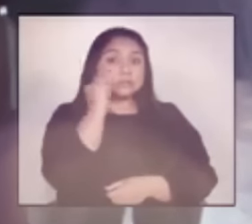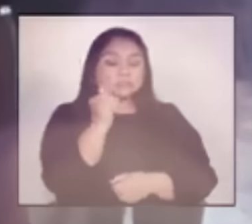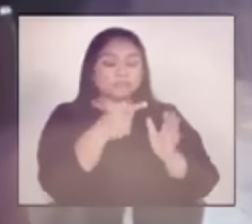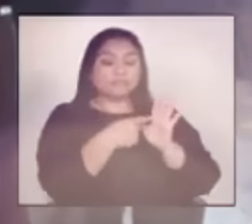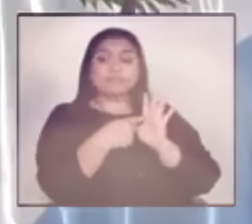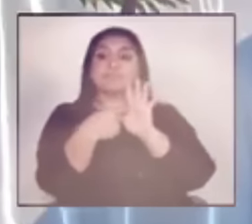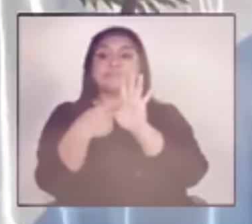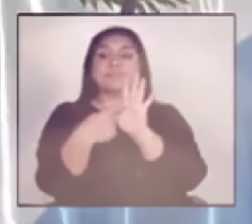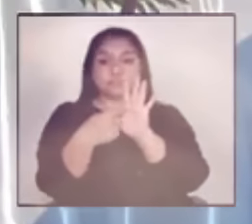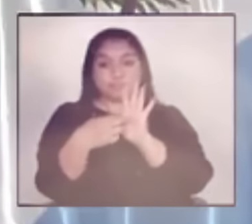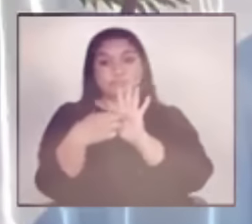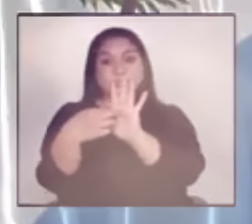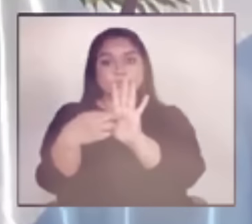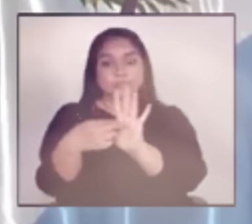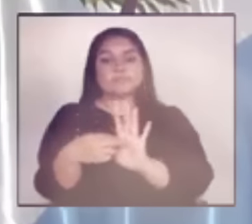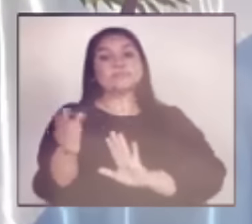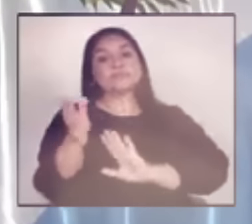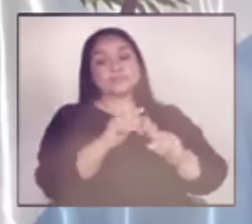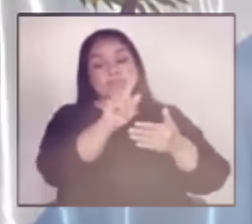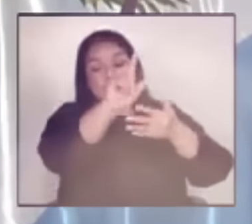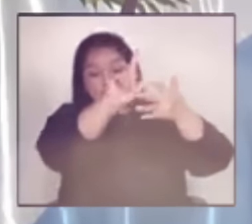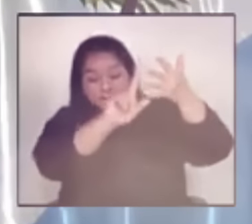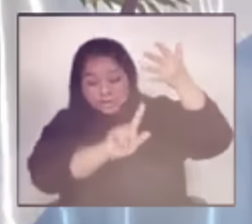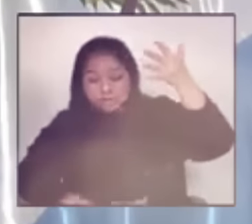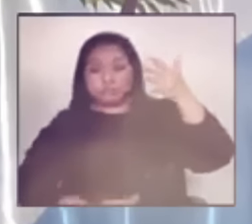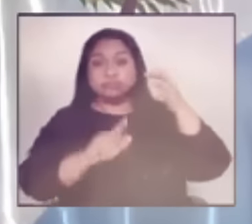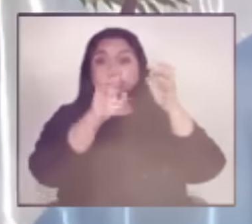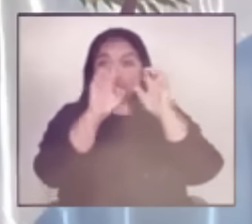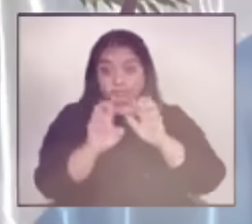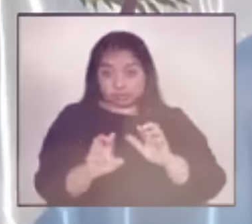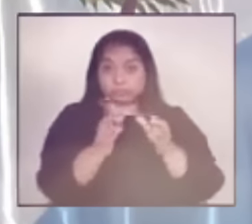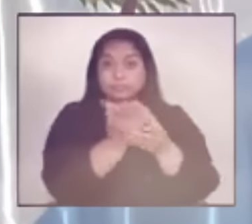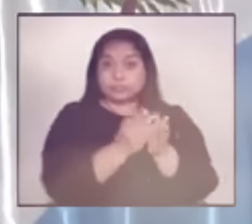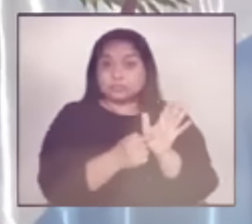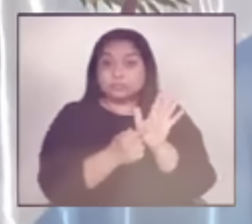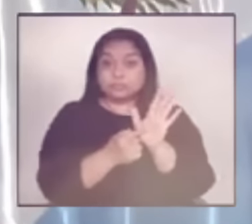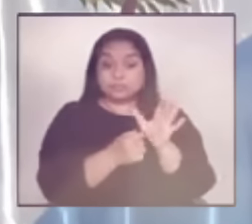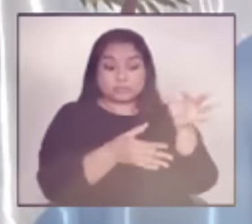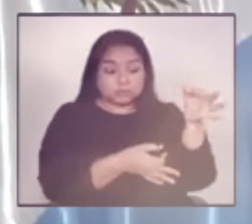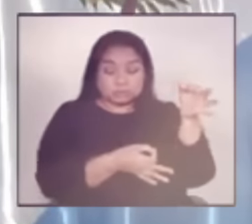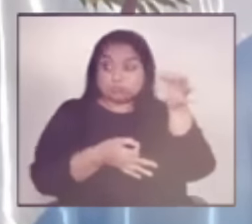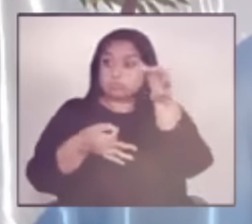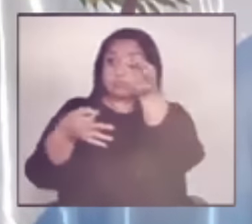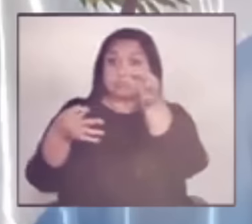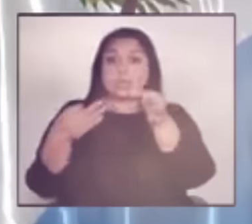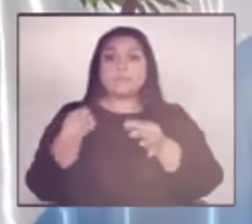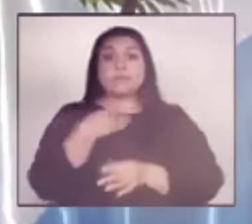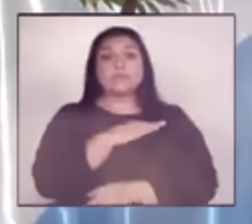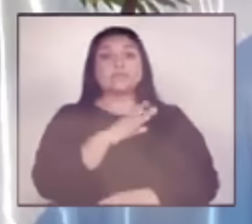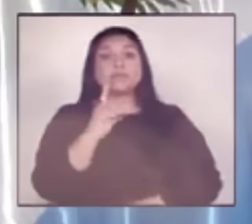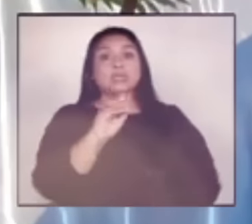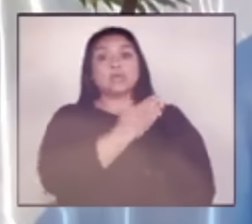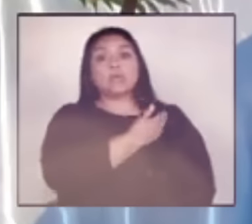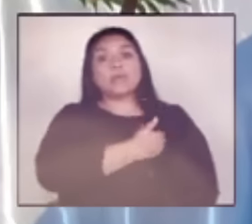propuestas. La lista completa de las propuestas va a ser enviada al Ministerio de